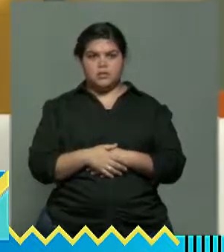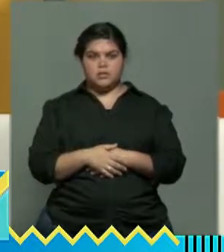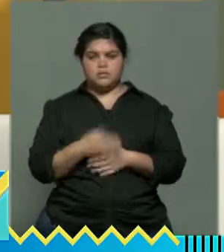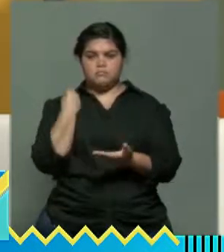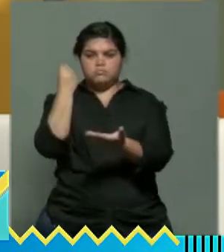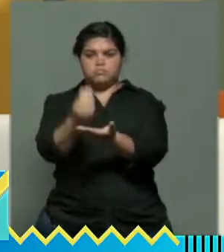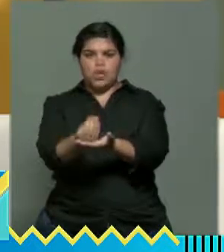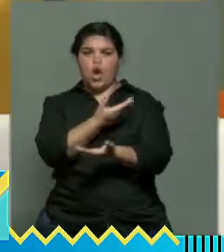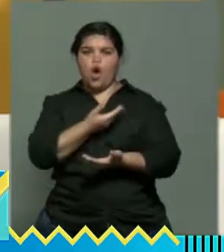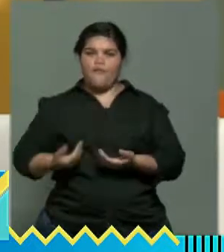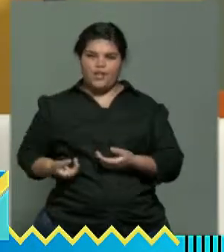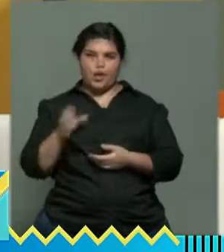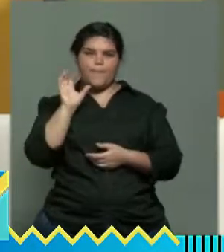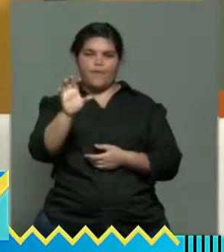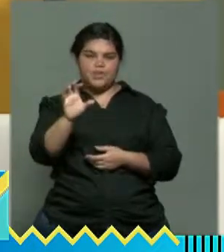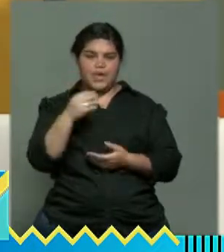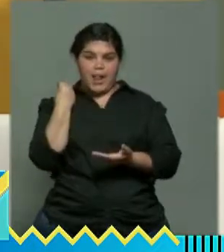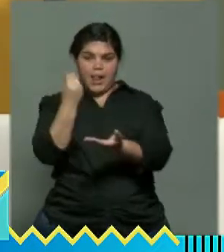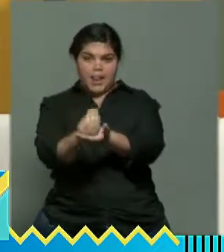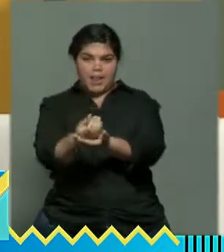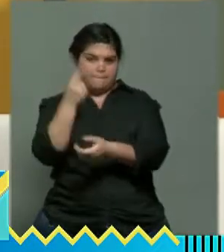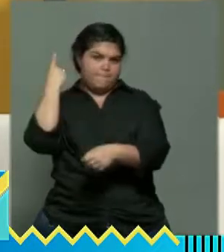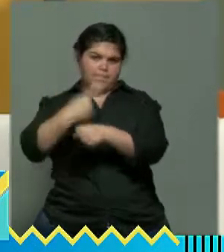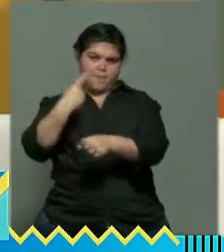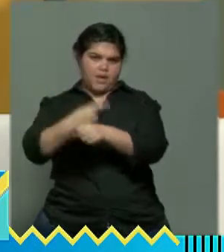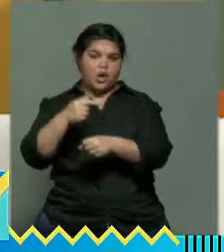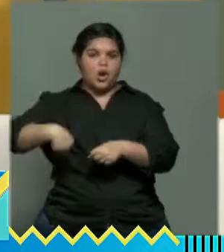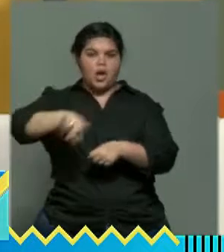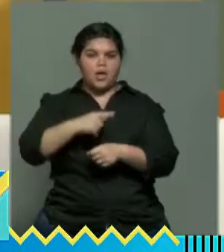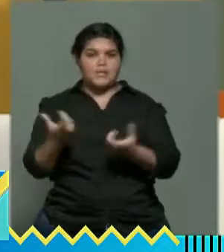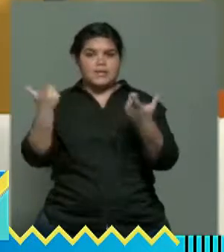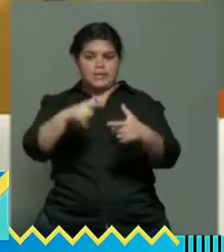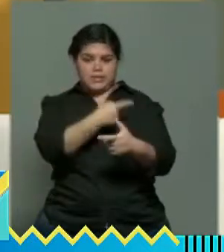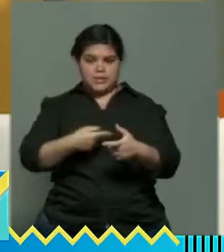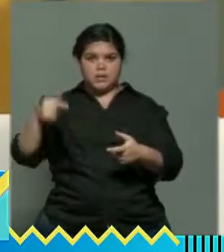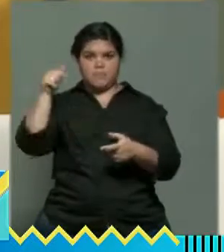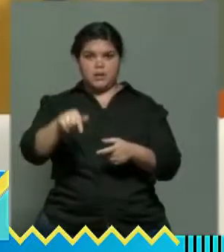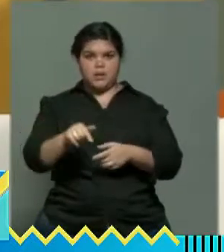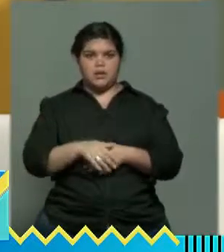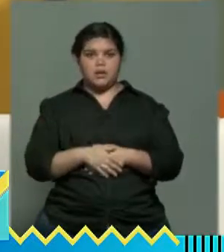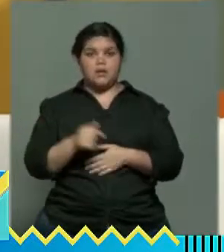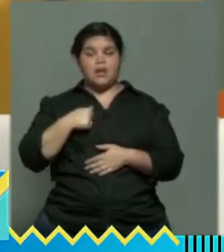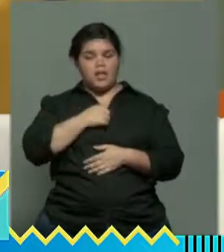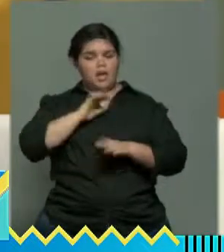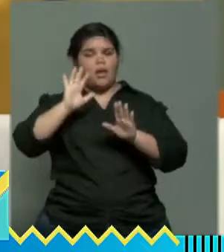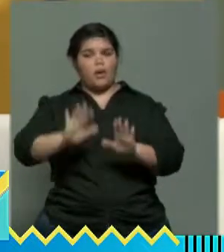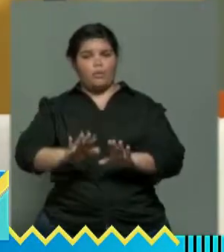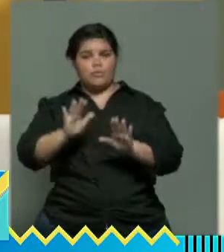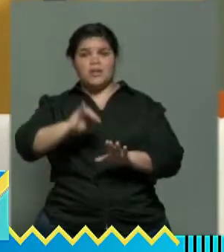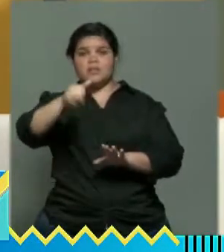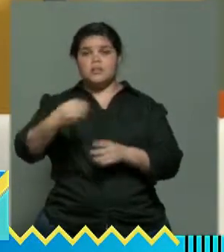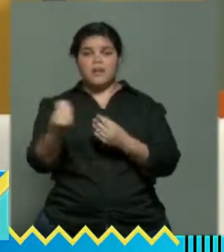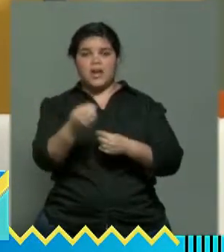encabezado por el gobierno provincial, la vamos a realizar esta semana. Y tenemos la grande esperanza de que no llegue